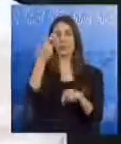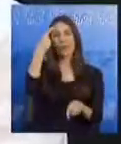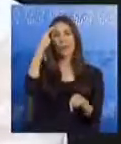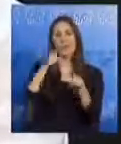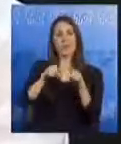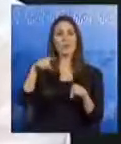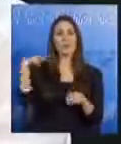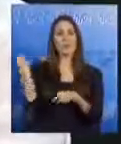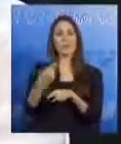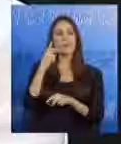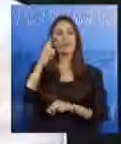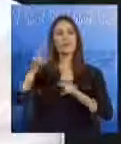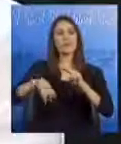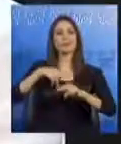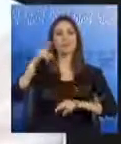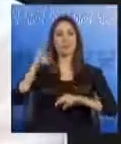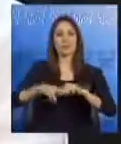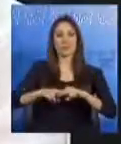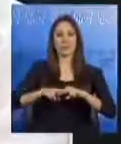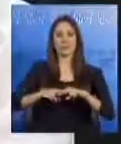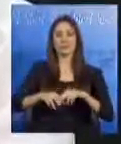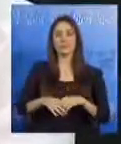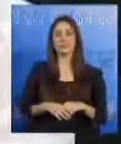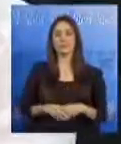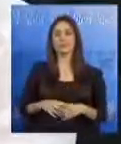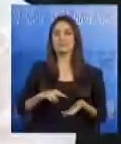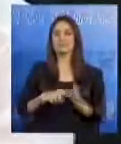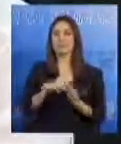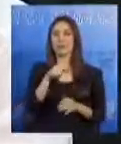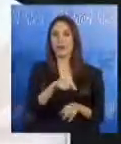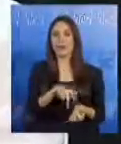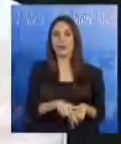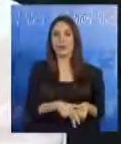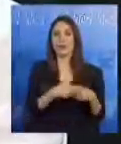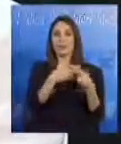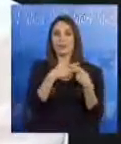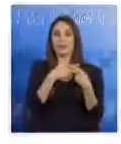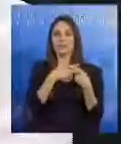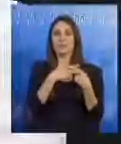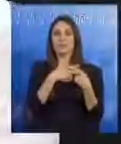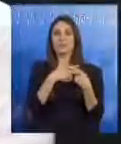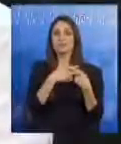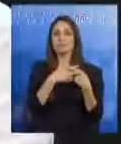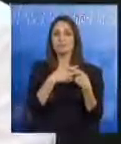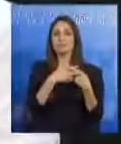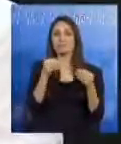nacional que significará el punto de partida de una campaña e